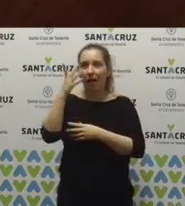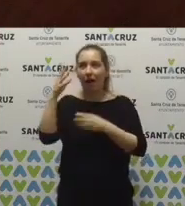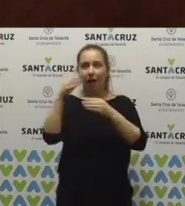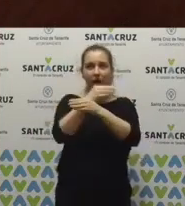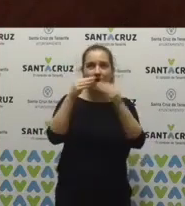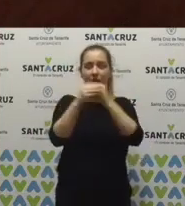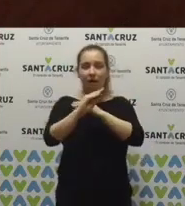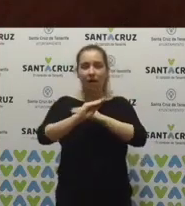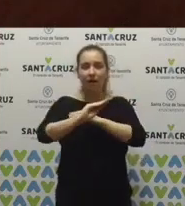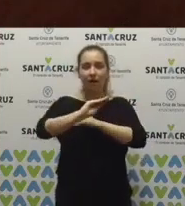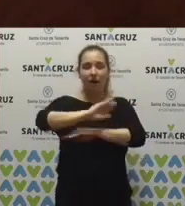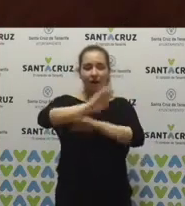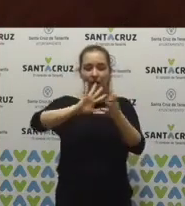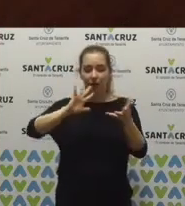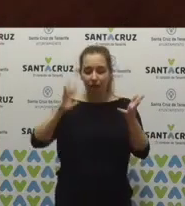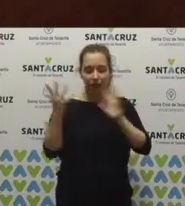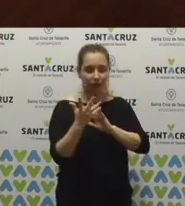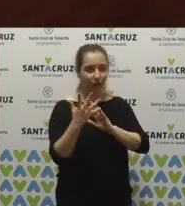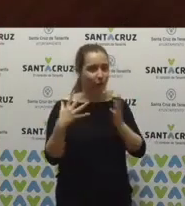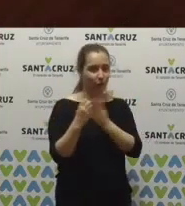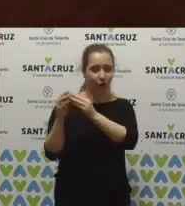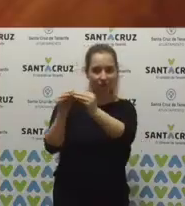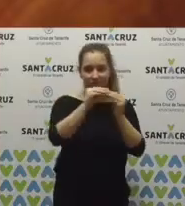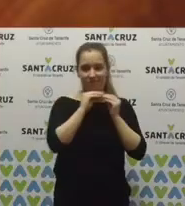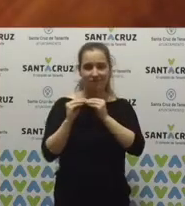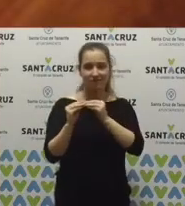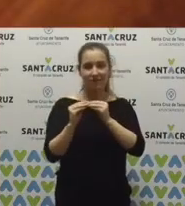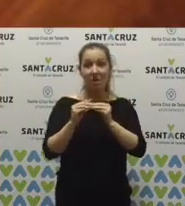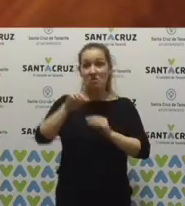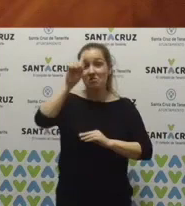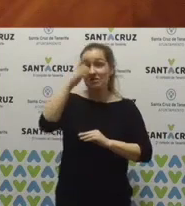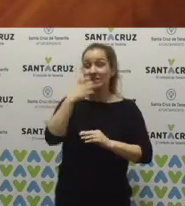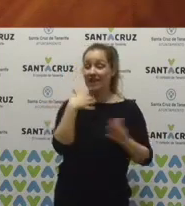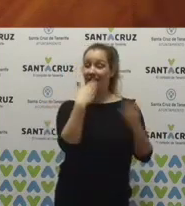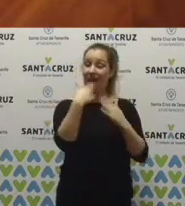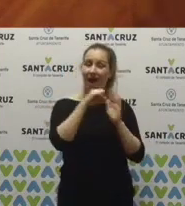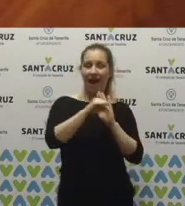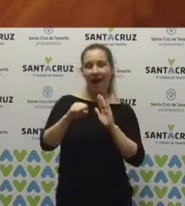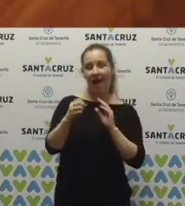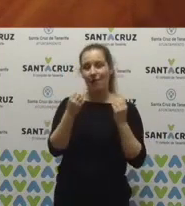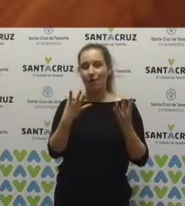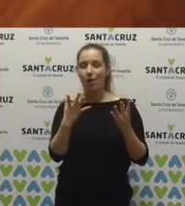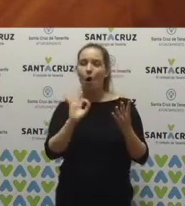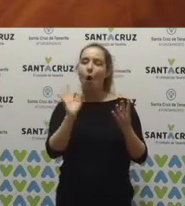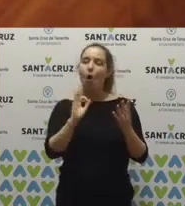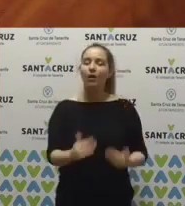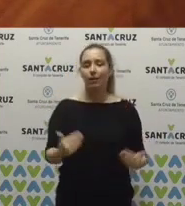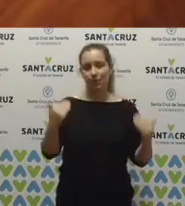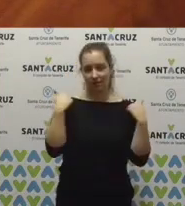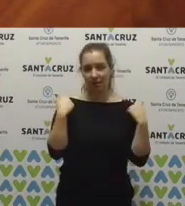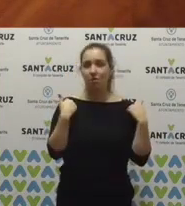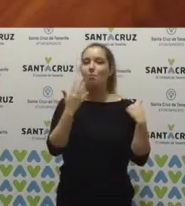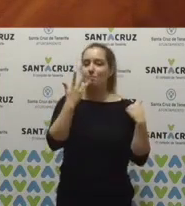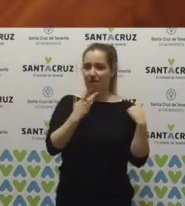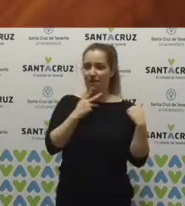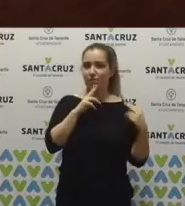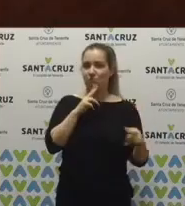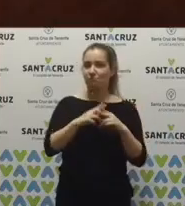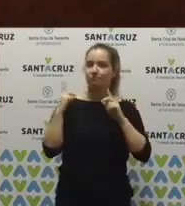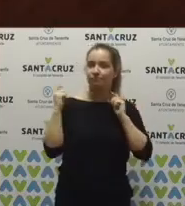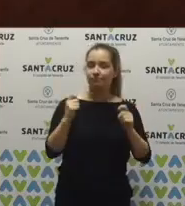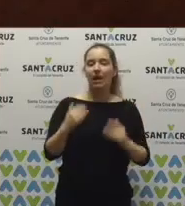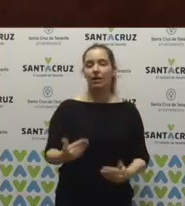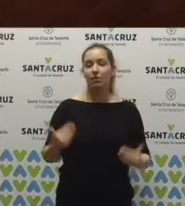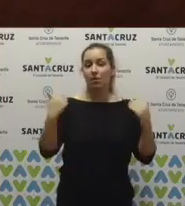a un acuerdo a un acuerdo y no sé si estén buenrollismo o responsabilidad quiero llamarlo responsabilidad porque creo que es lo que hemos demostrado